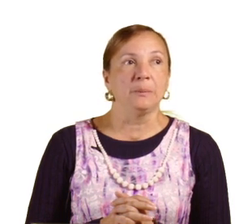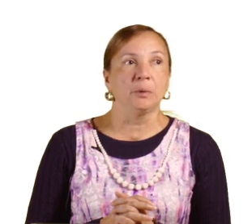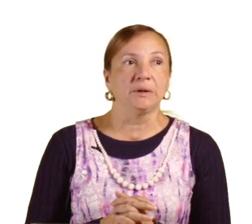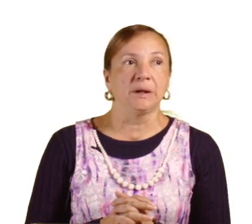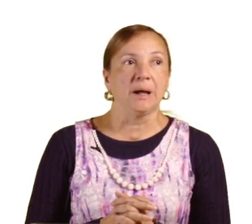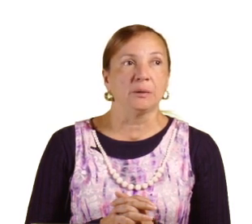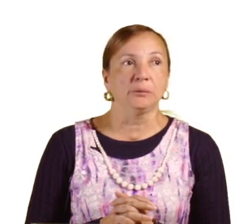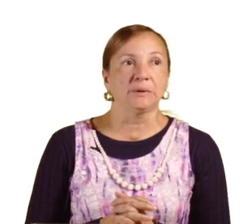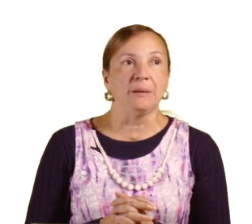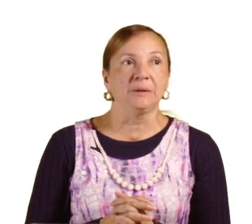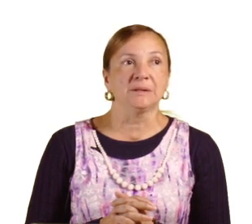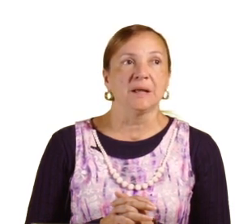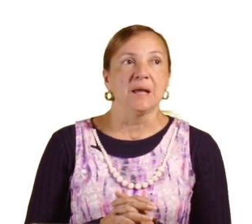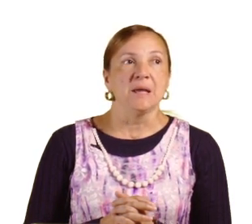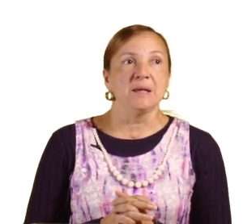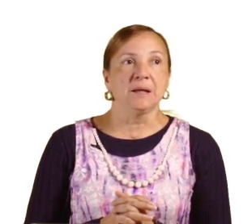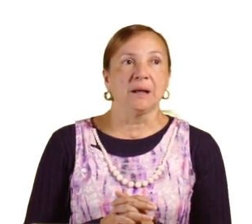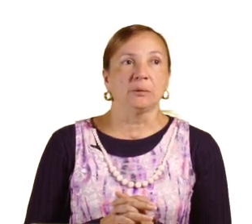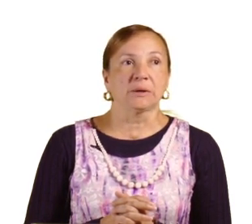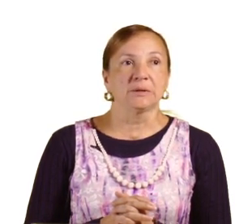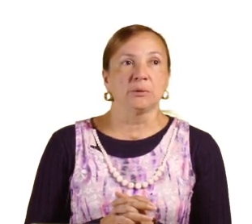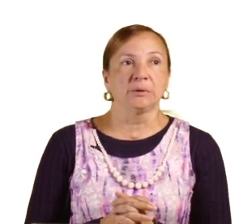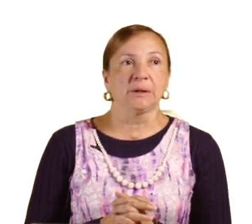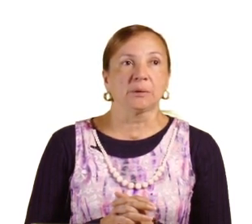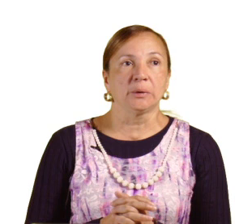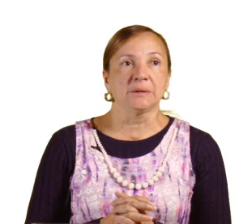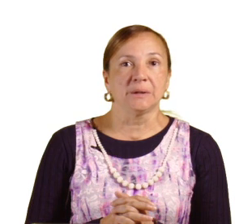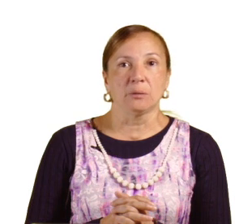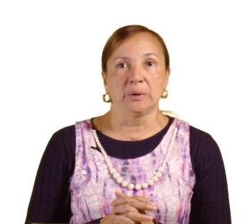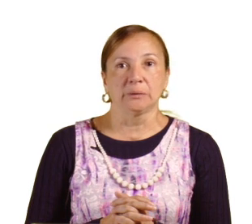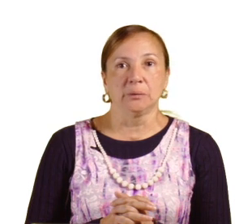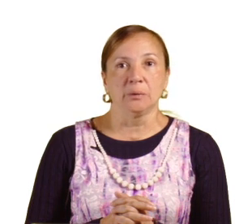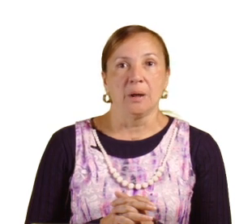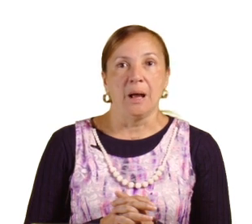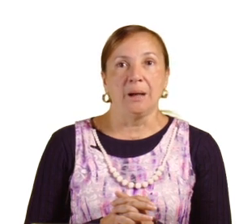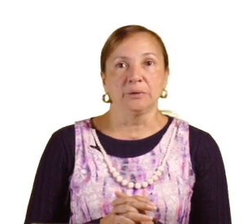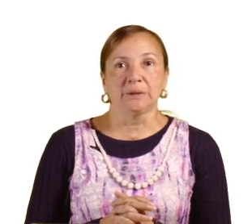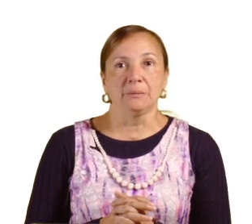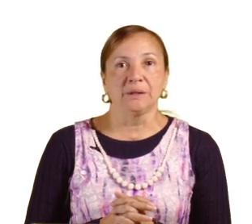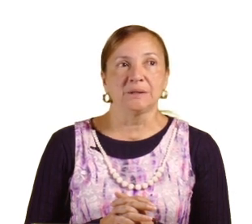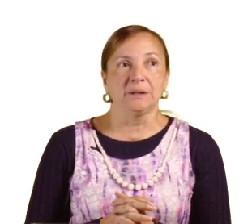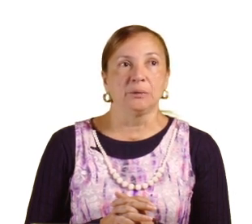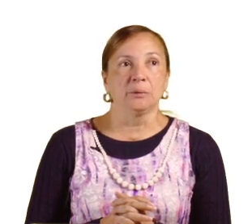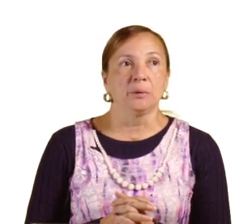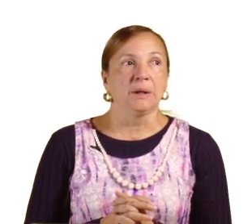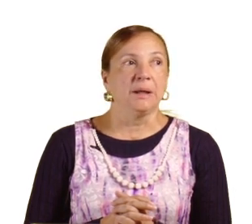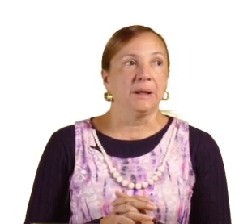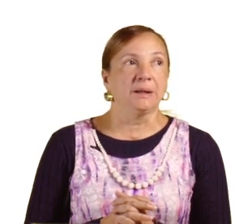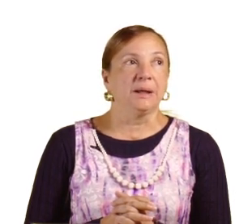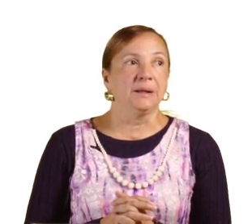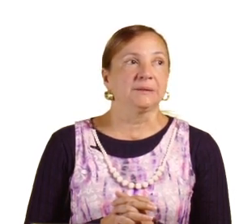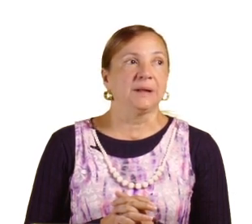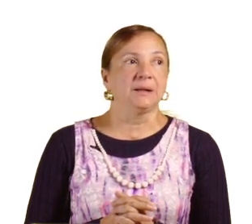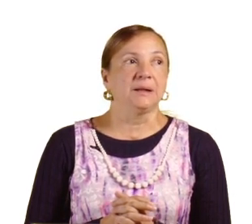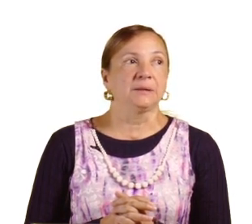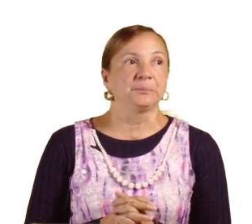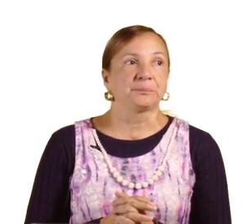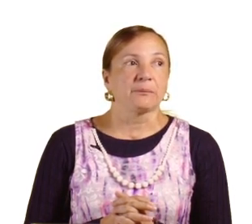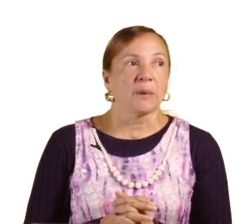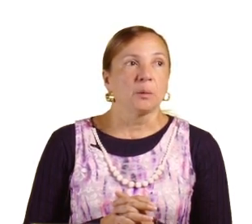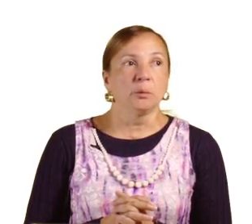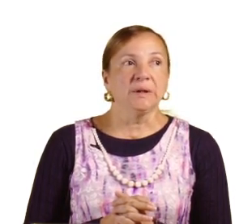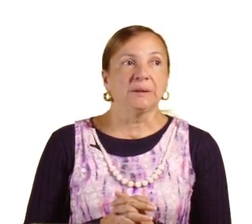cambios en las políticas contables y en la corrección de errores de acuerdo a lo establecido en esta